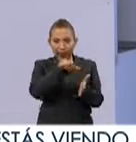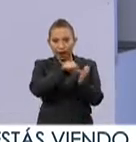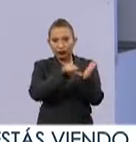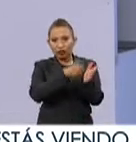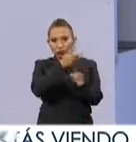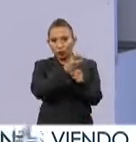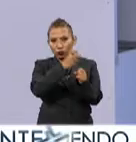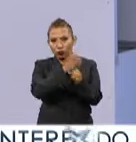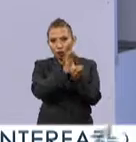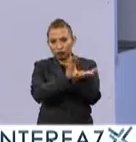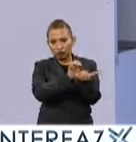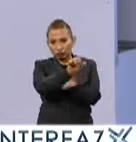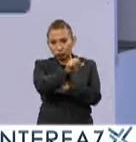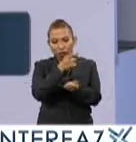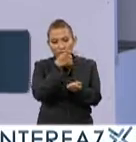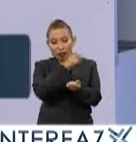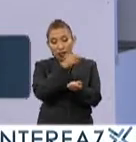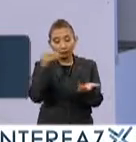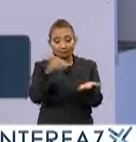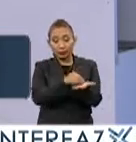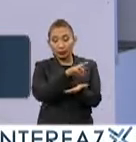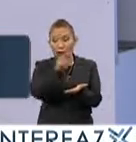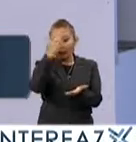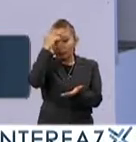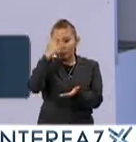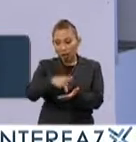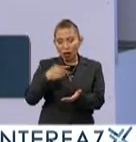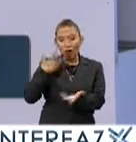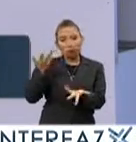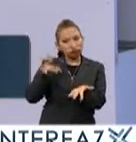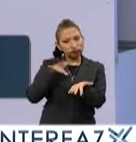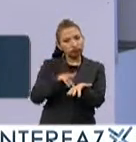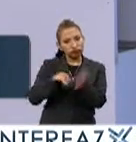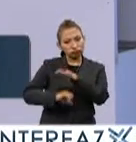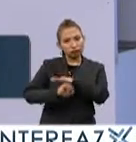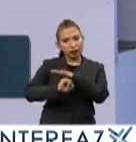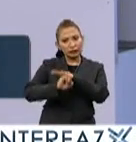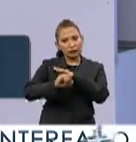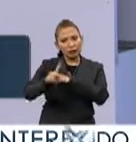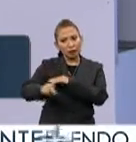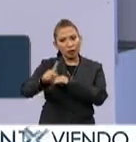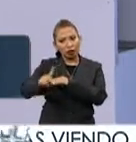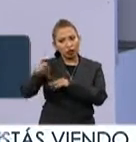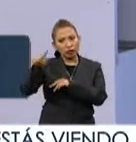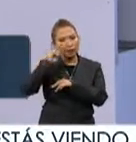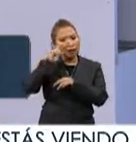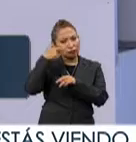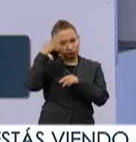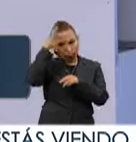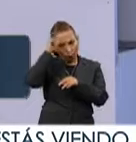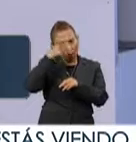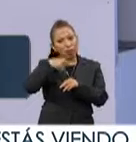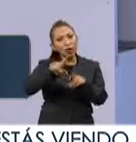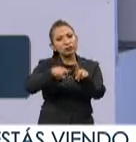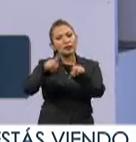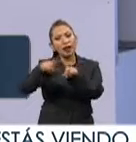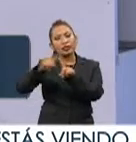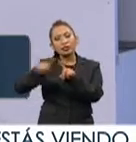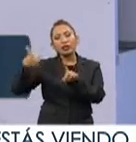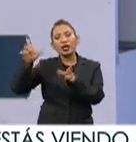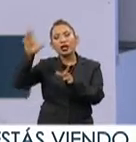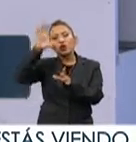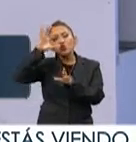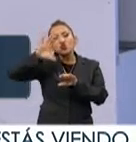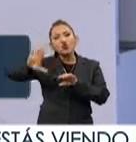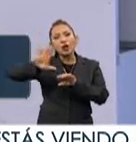2 constitucional, en donde se reconoce que México está sustentado en sus pueblos originarios y se reconoce la multiculturalidad del pueblo